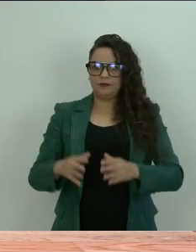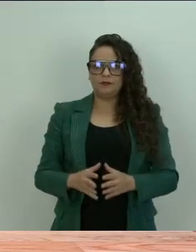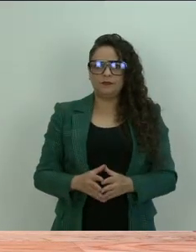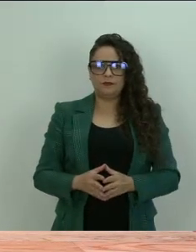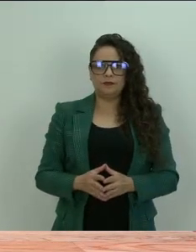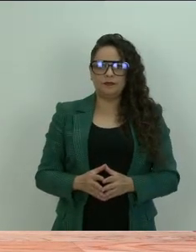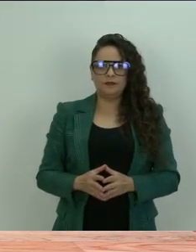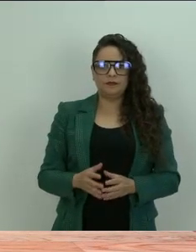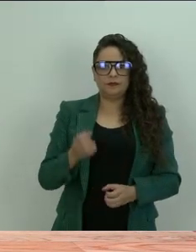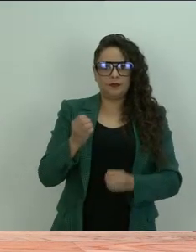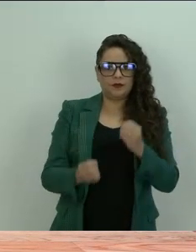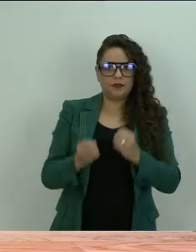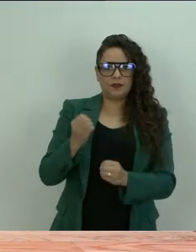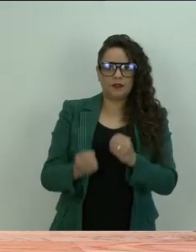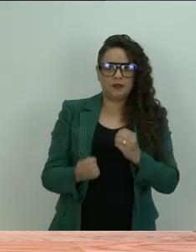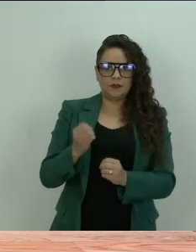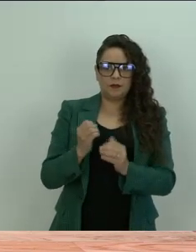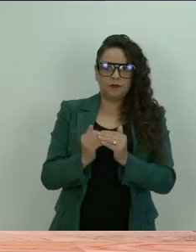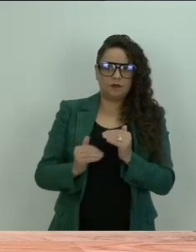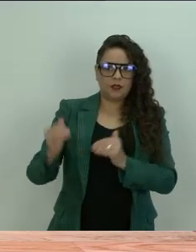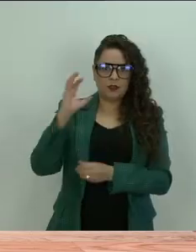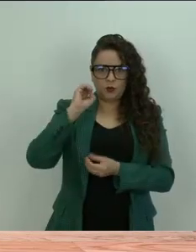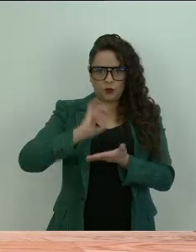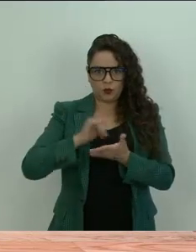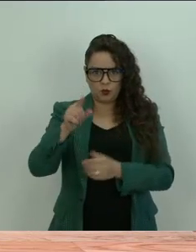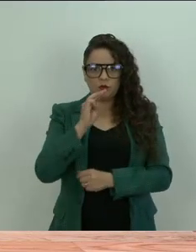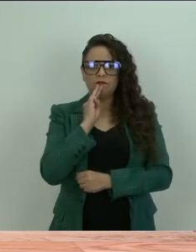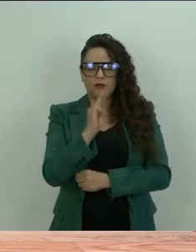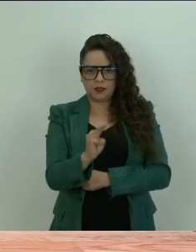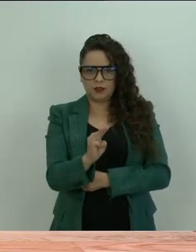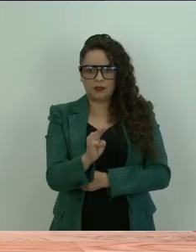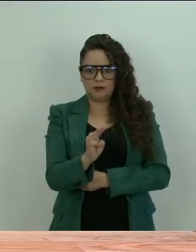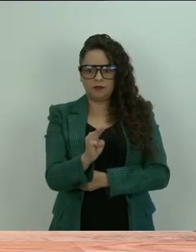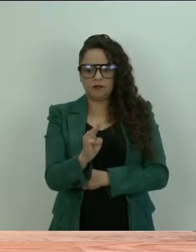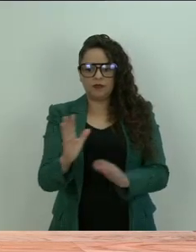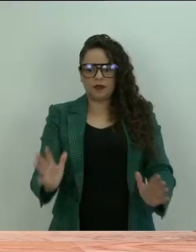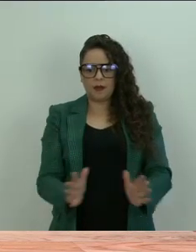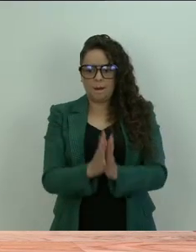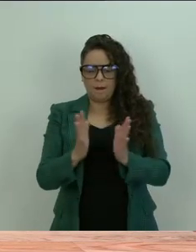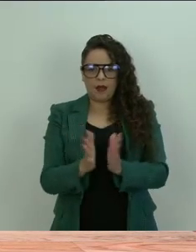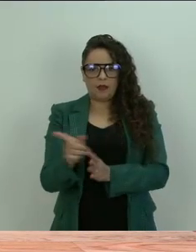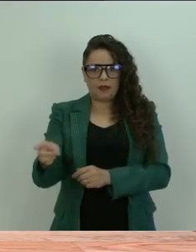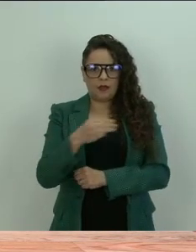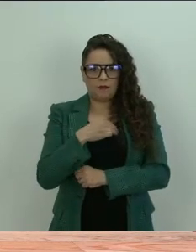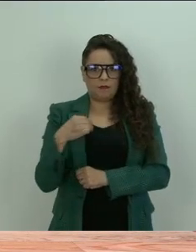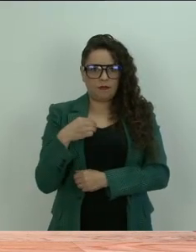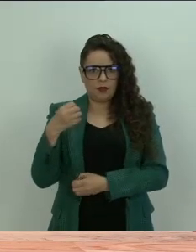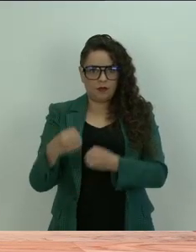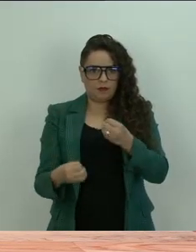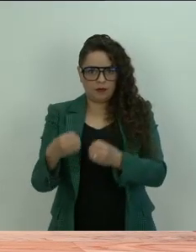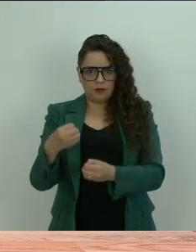Gracias, magistrado, por su mensaje. Agradeciendo las intervenciones de las magistraturas integrantes del Pleno.